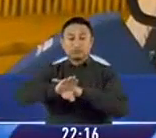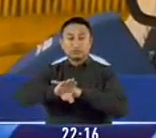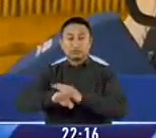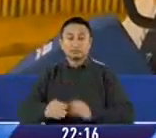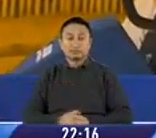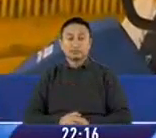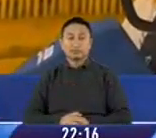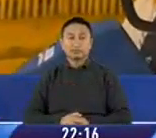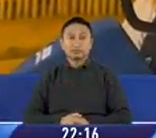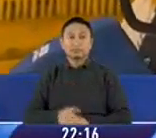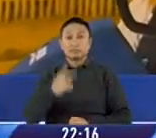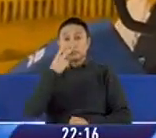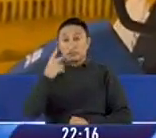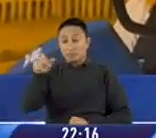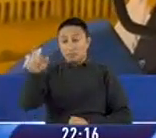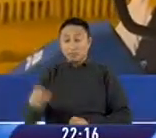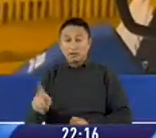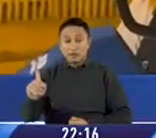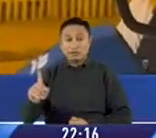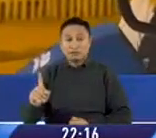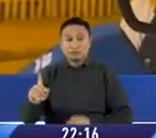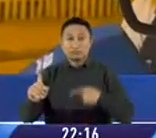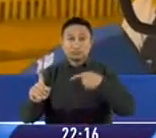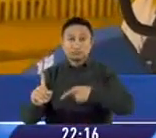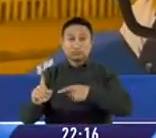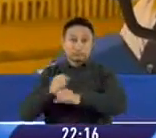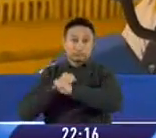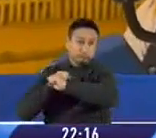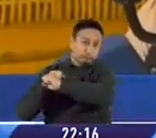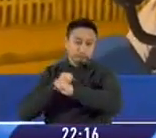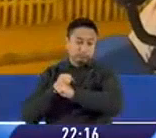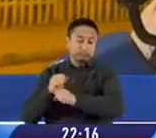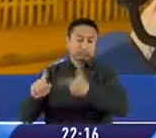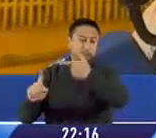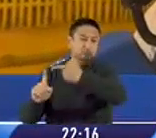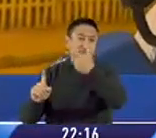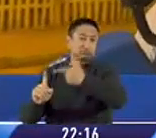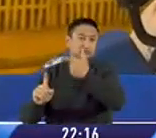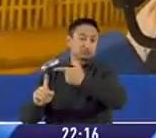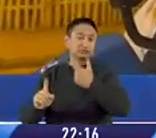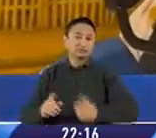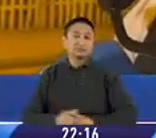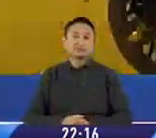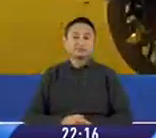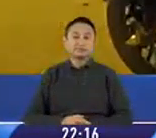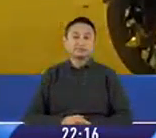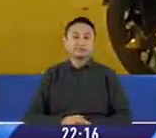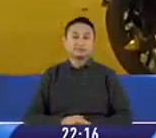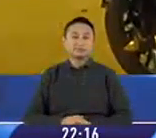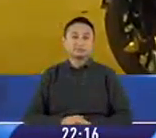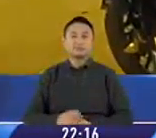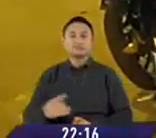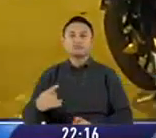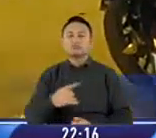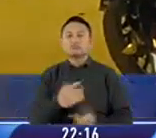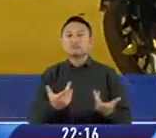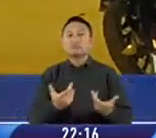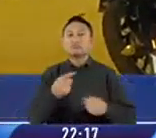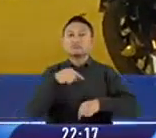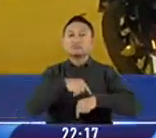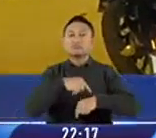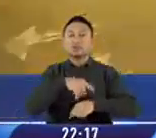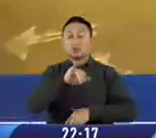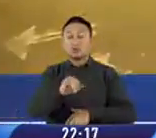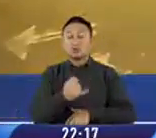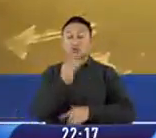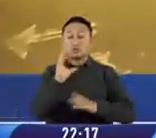posterior, identifican a la víctima, forcejean en el lugar y proceden a realizar varios disparos, causándole la muerte. El hecho violento ocurrió la noche del